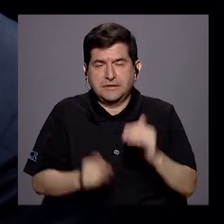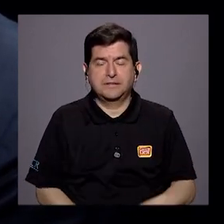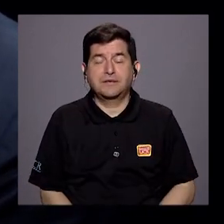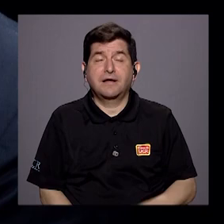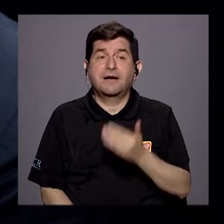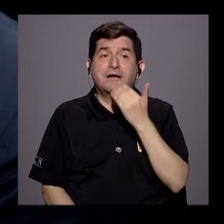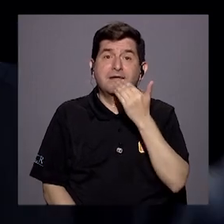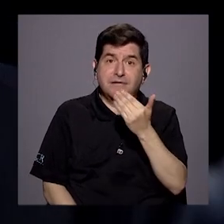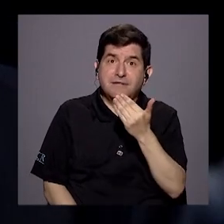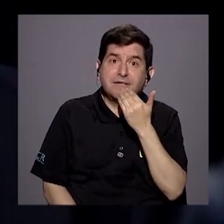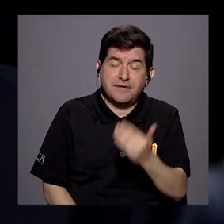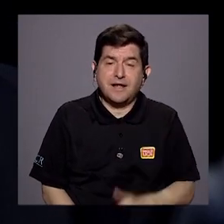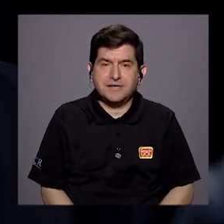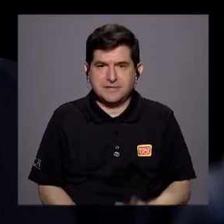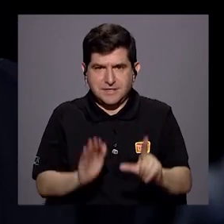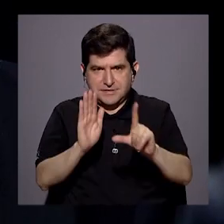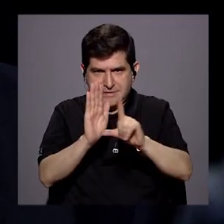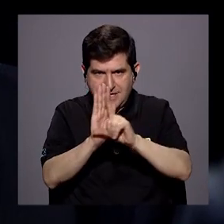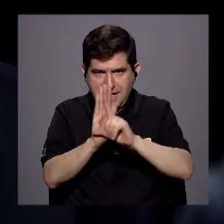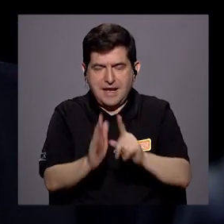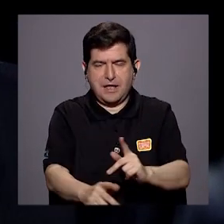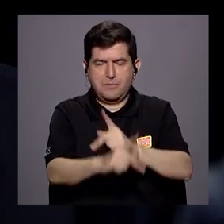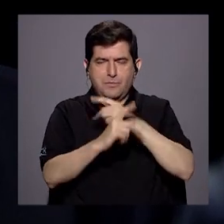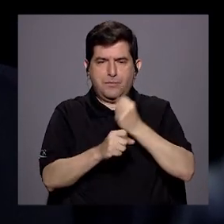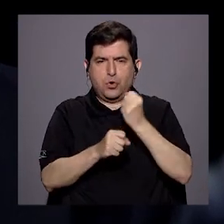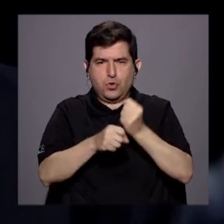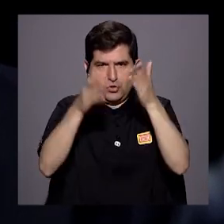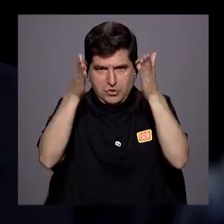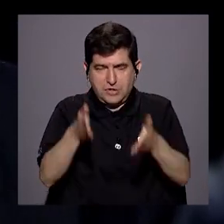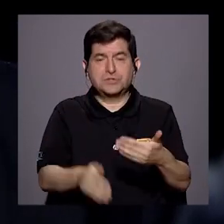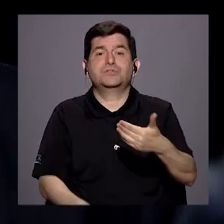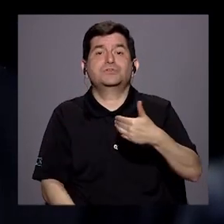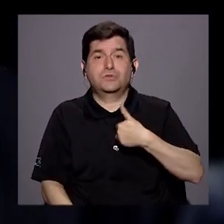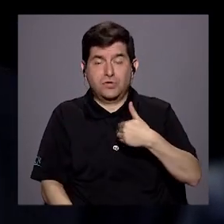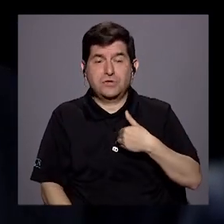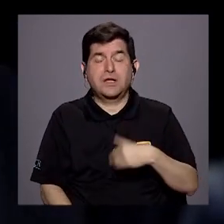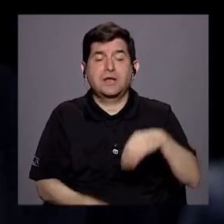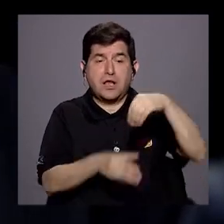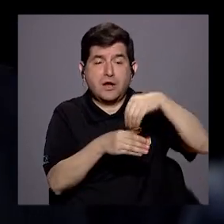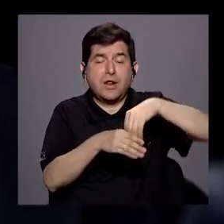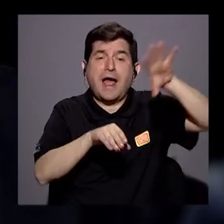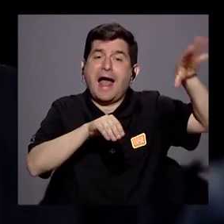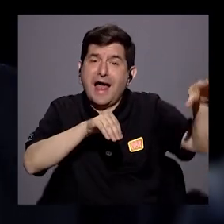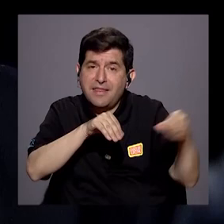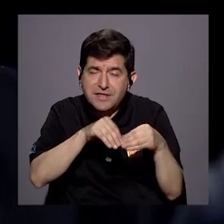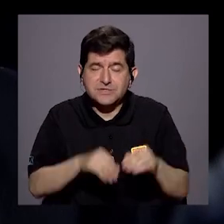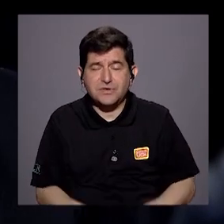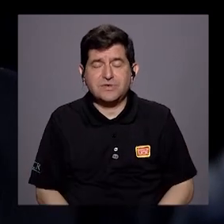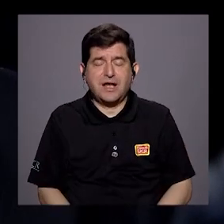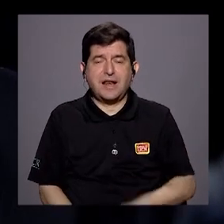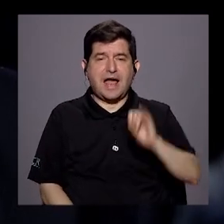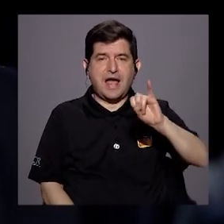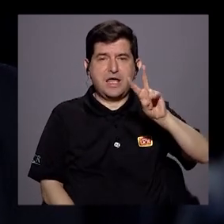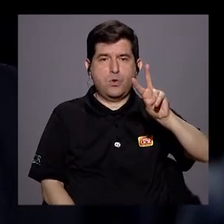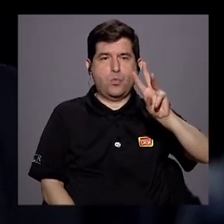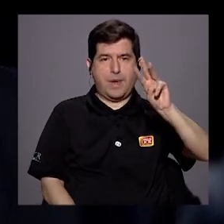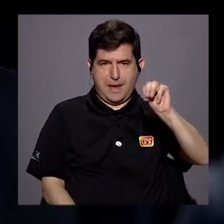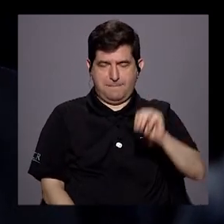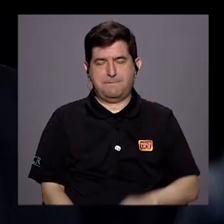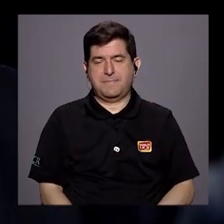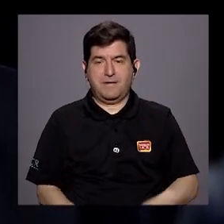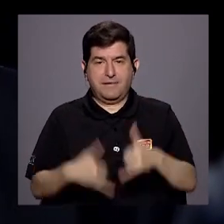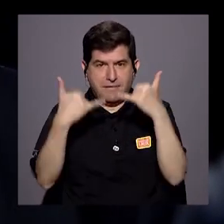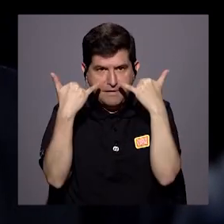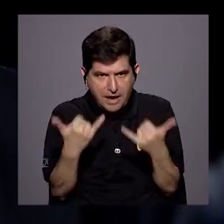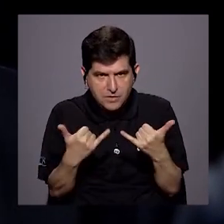gracias al plan ley de protección al trabajador va a tener un aporte adicional a la invalidez vejez y muerte y que en